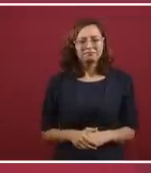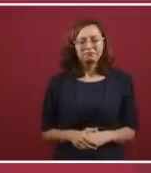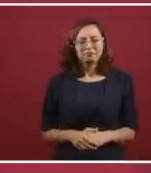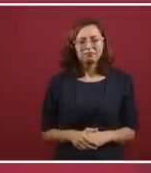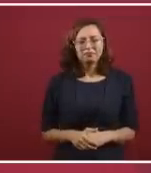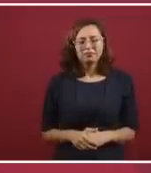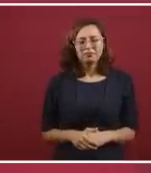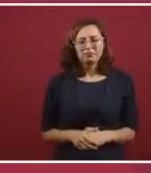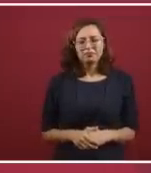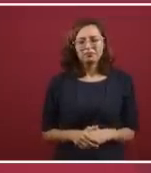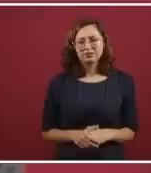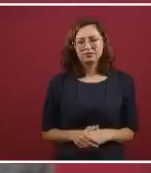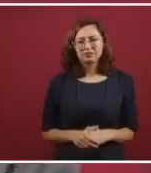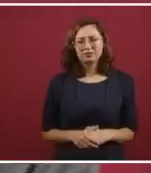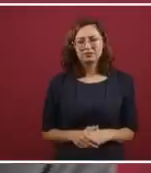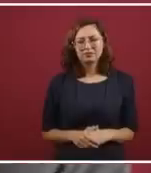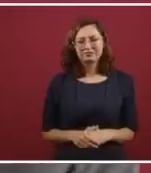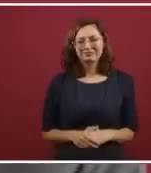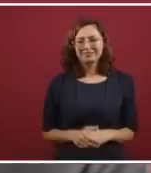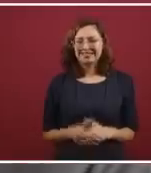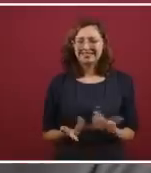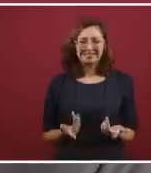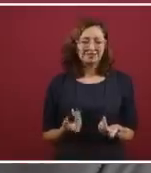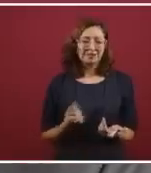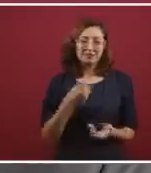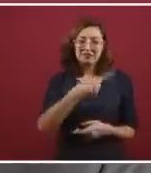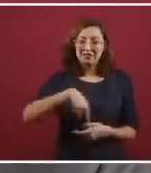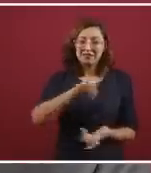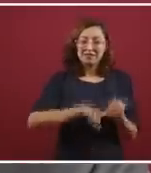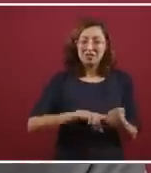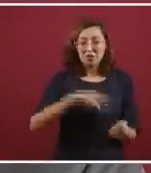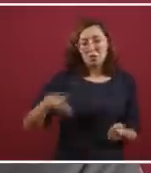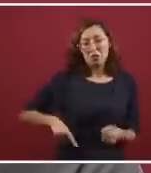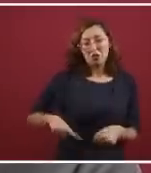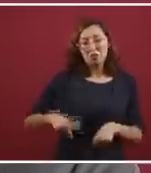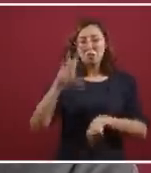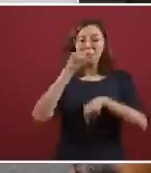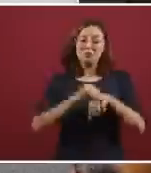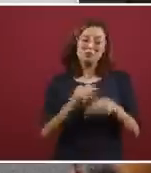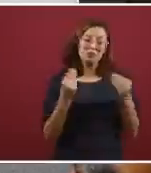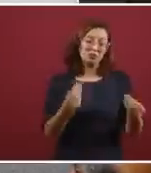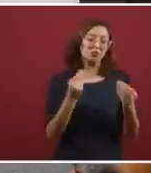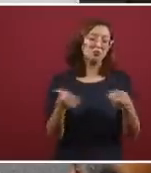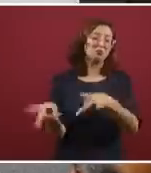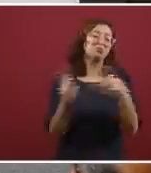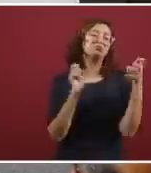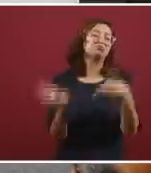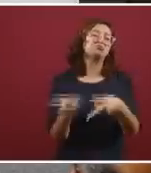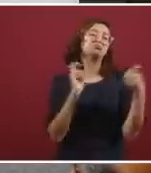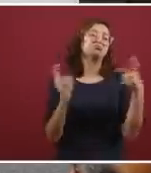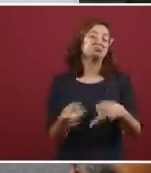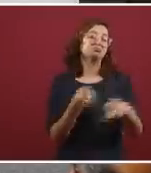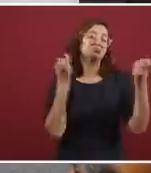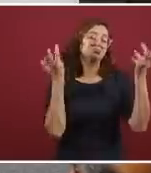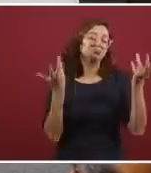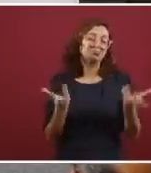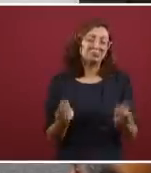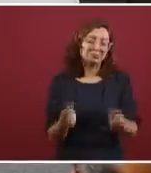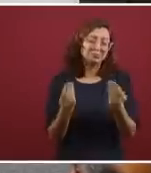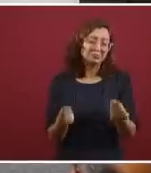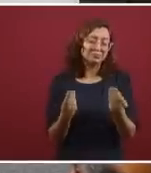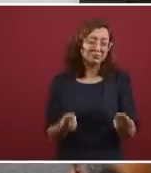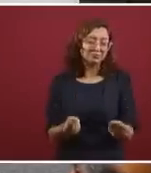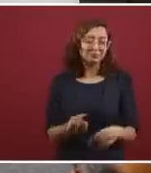era mucho el bandidaje oficial o sea que hagan aquí